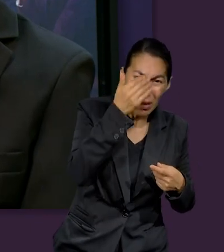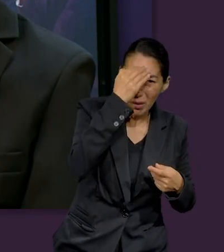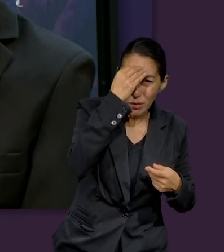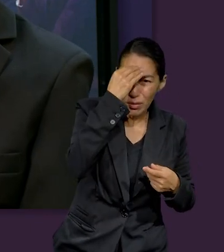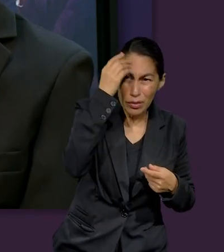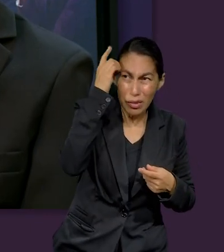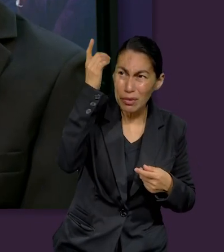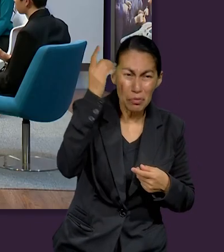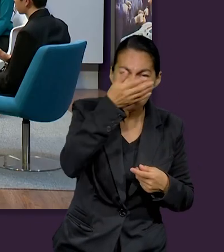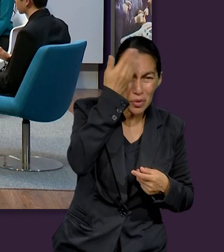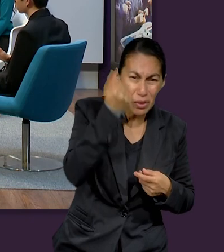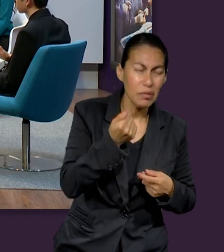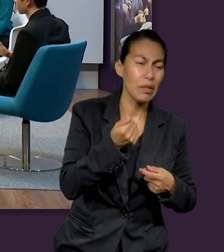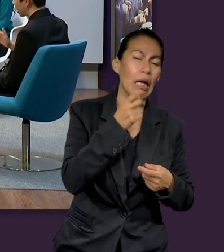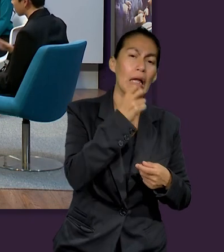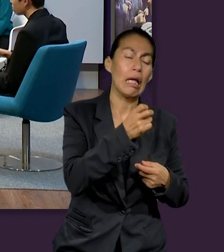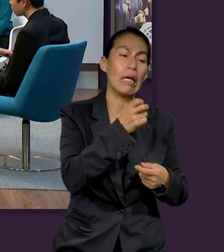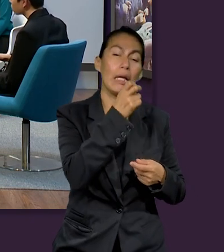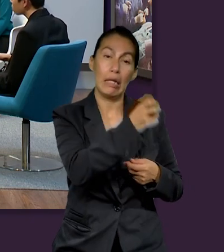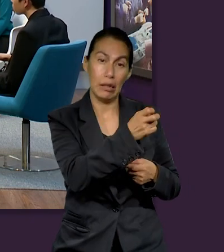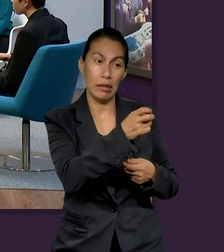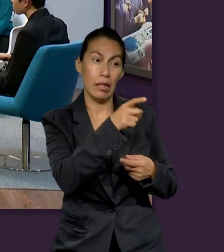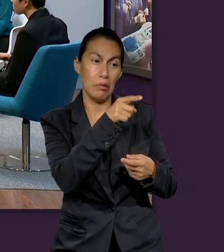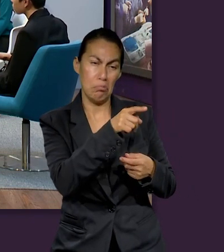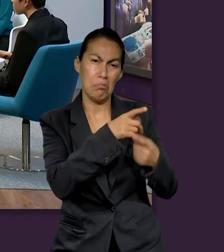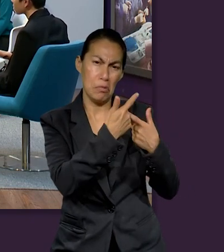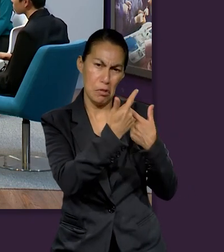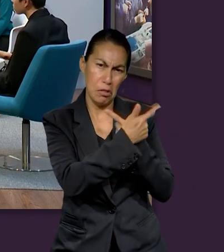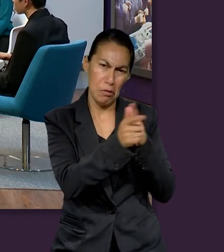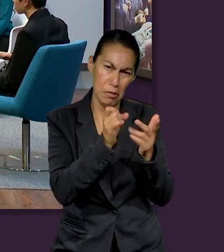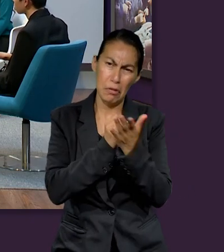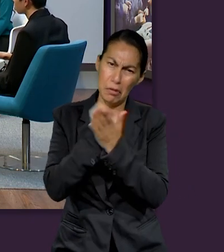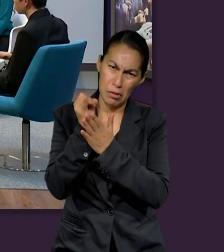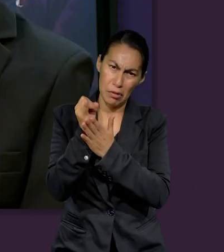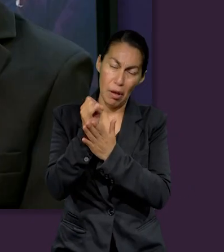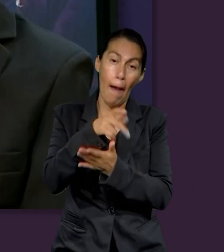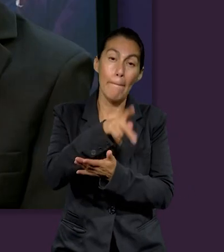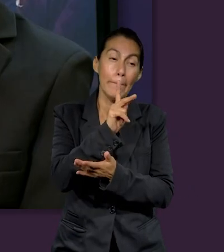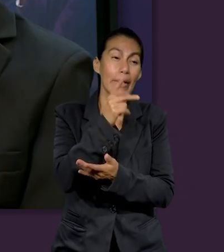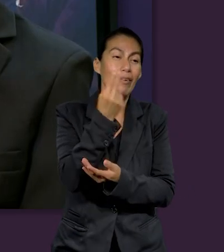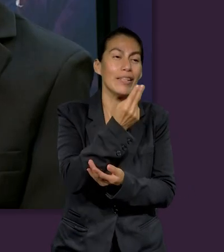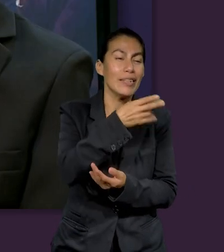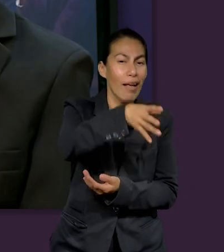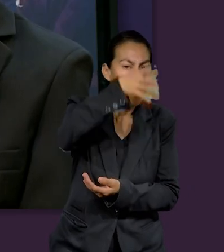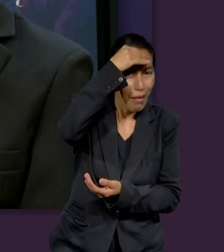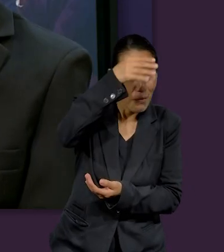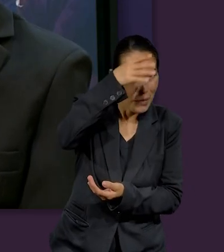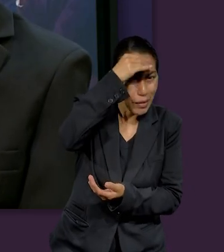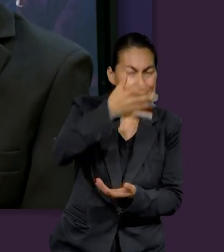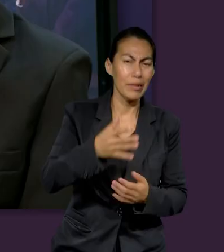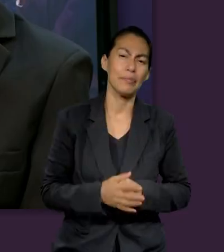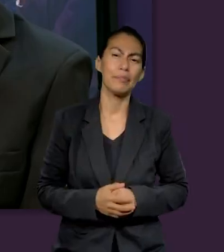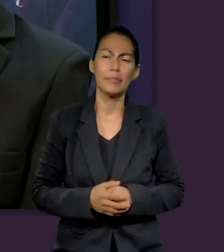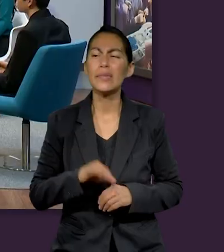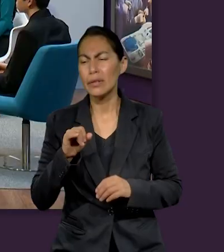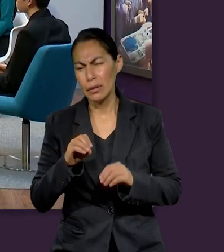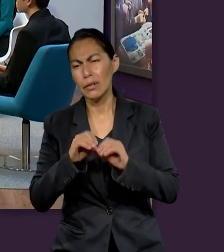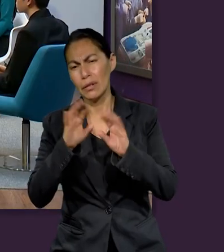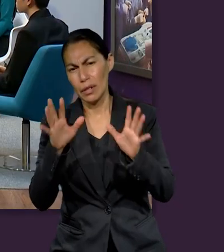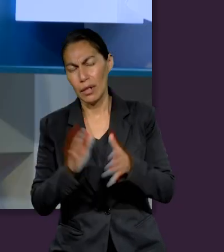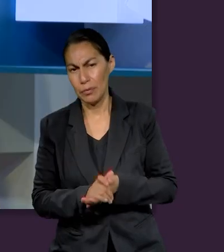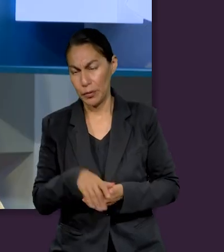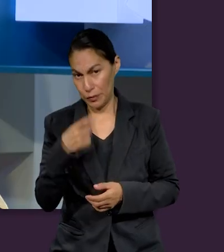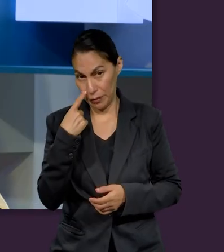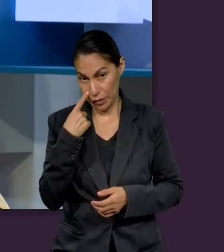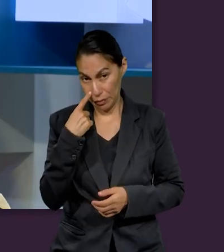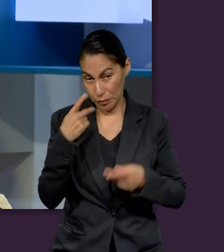sea ilustrada para que pues aquí mismo pueda tener un destino eterno que él mismo decía De hecho por eso no claro